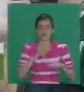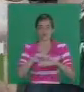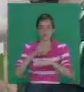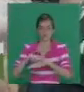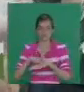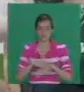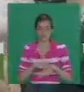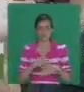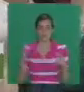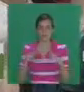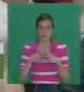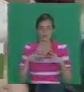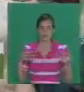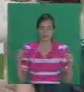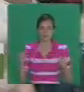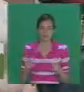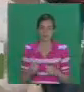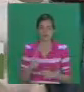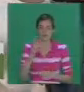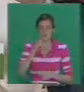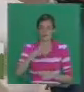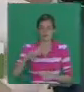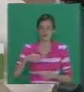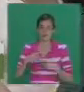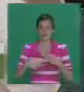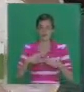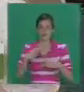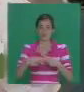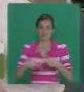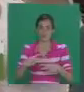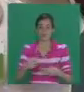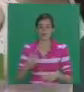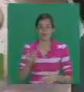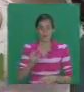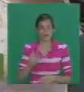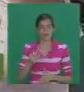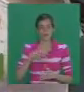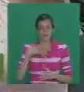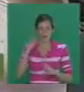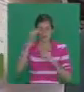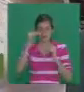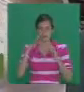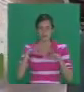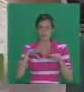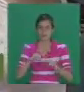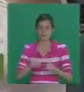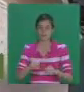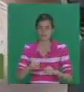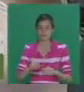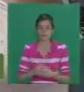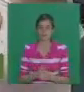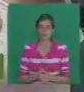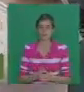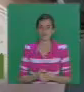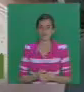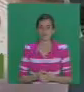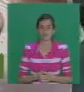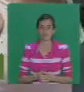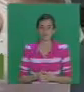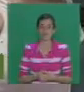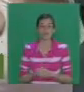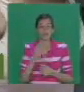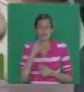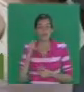a todos los camaradas productores, ¿verdad?, para que se aboquen y se inscriban, ya que